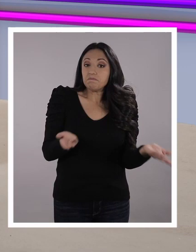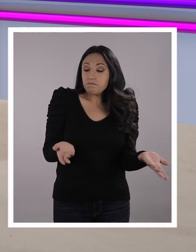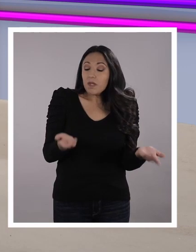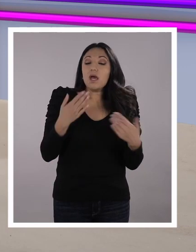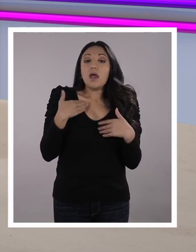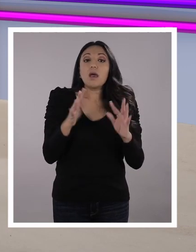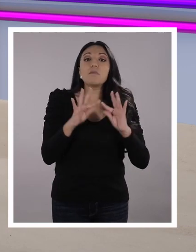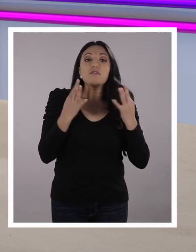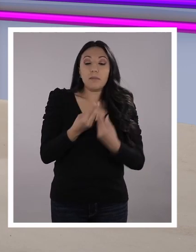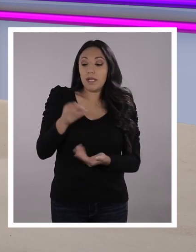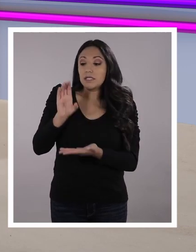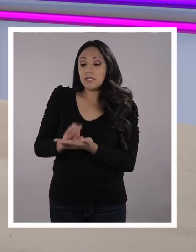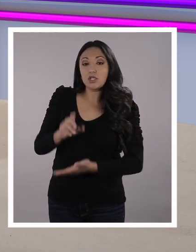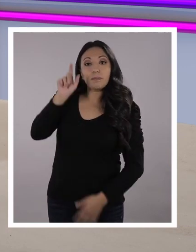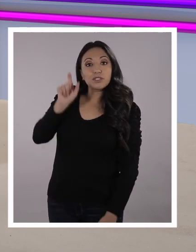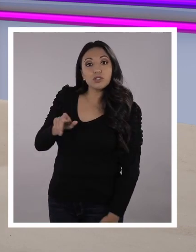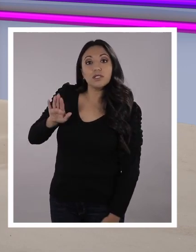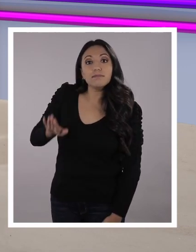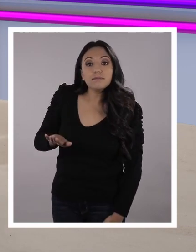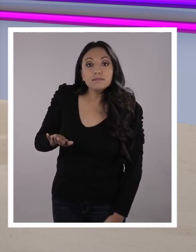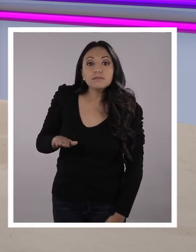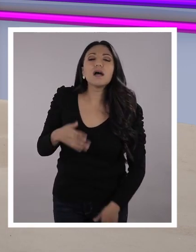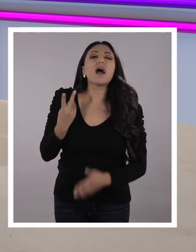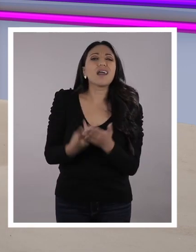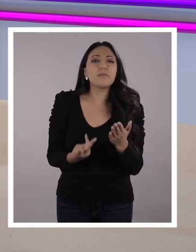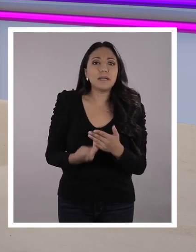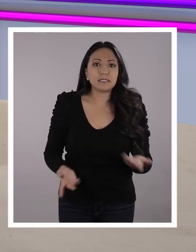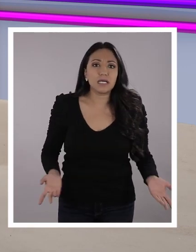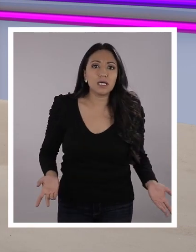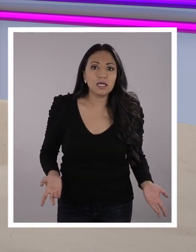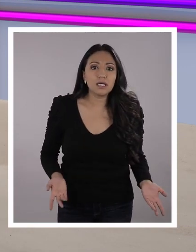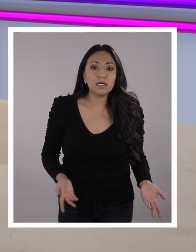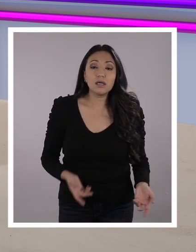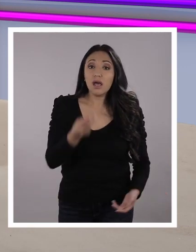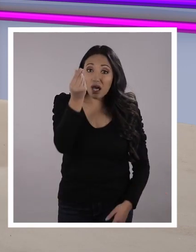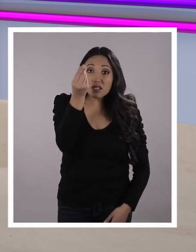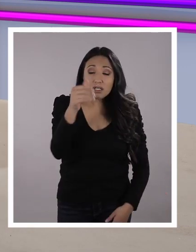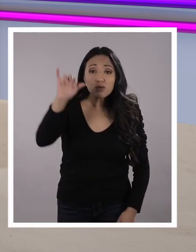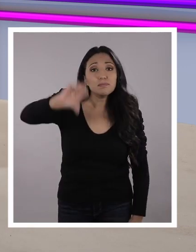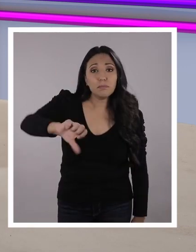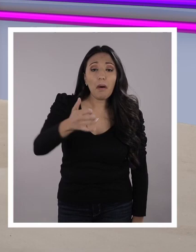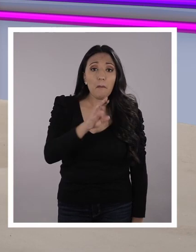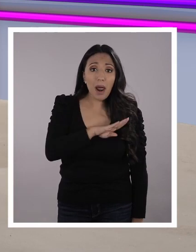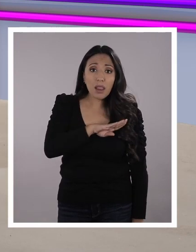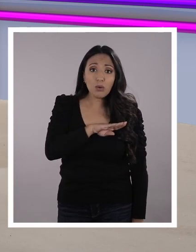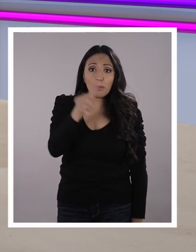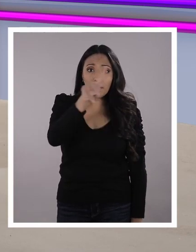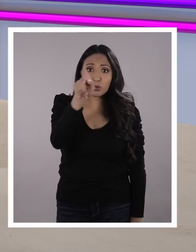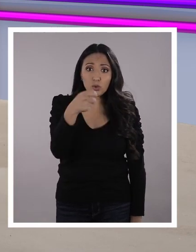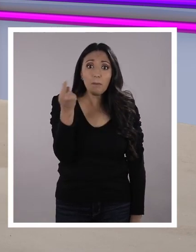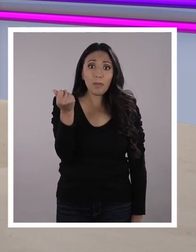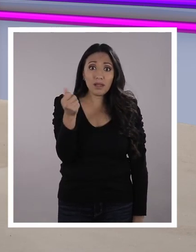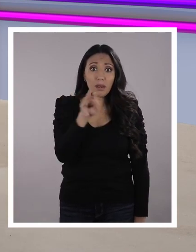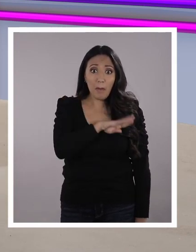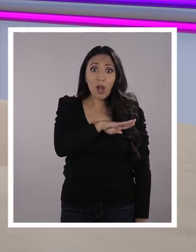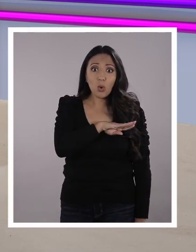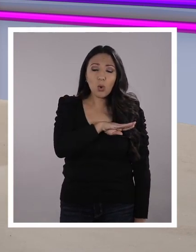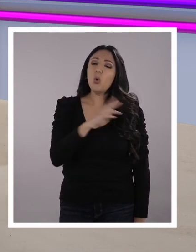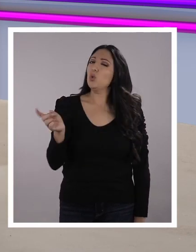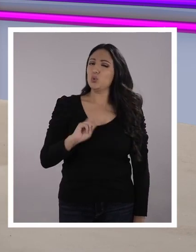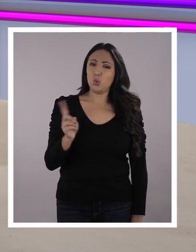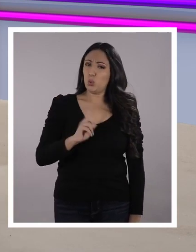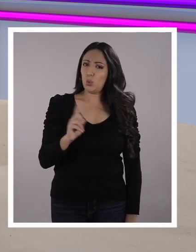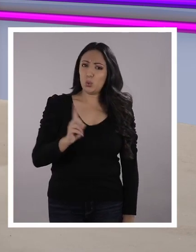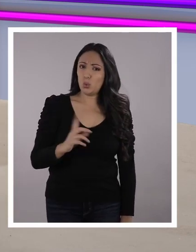Si en el centro de nuestra familia está el dinero, ¿qué es lo que sucedería? ¿El dinero es malo, Santi? No. No es